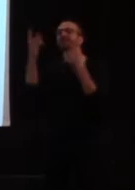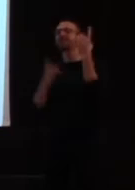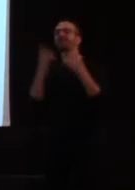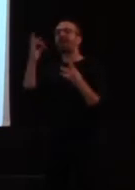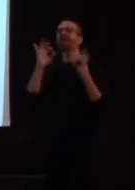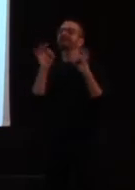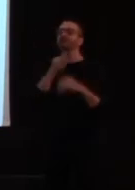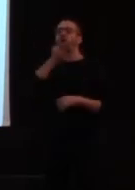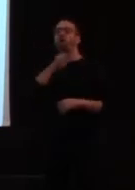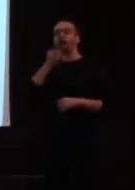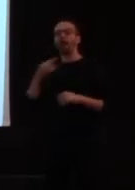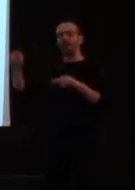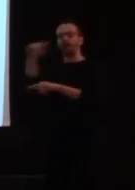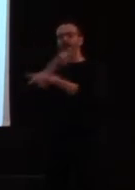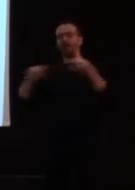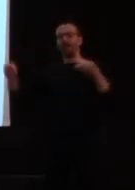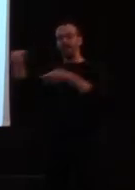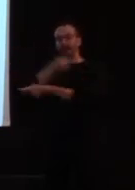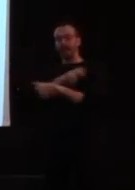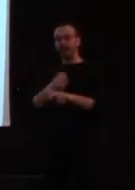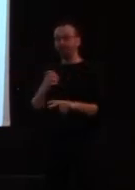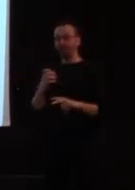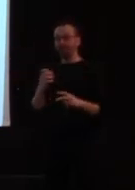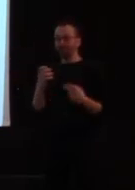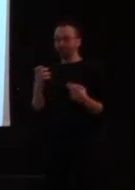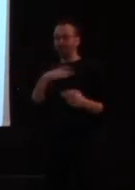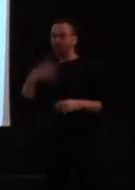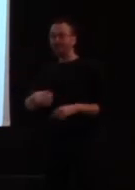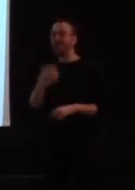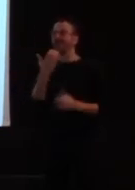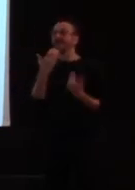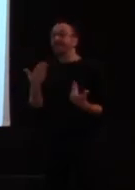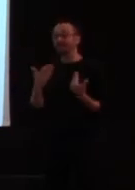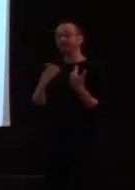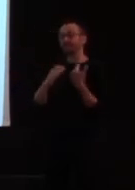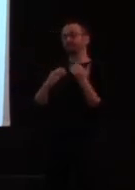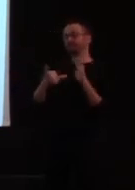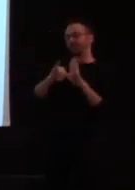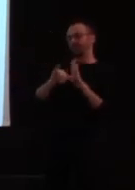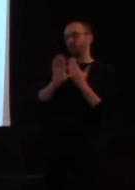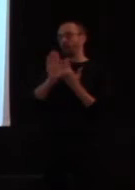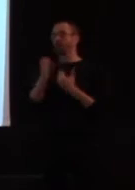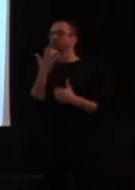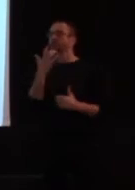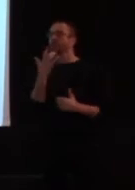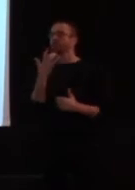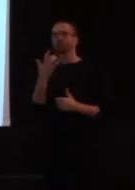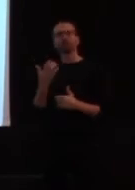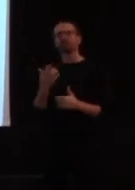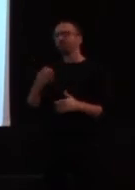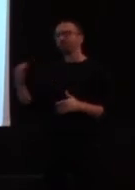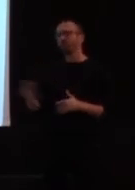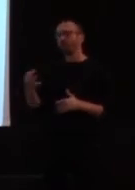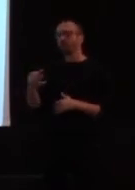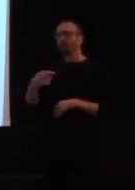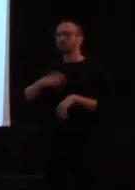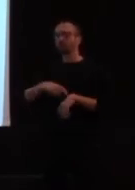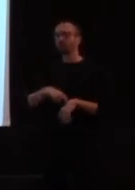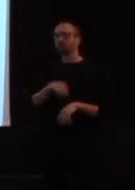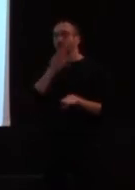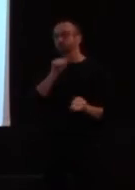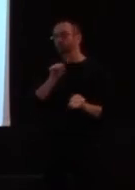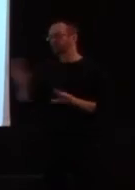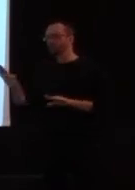Porque si no, si estamos riñendo, entre comillas, todo el tiempo, es agotador para todos. Por tanto, hay que crear un